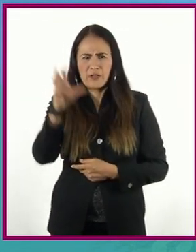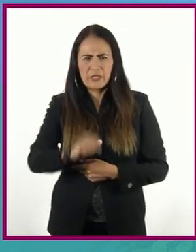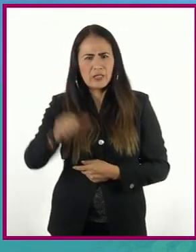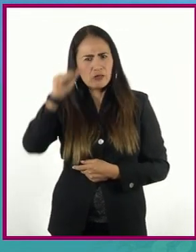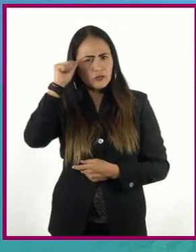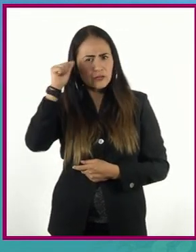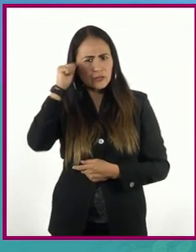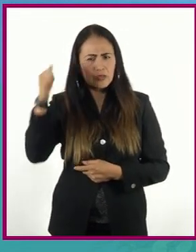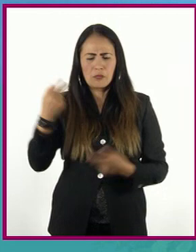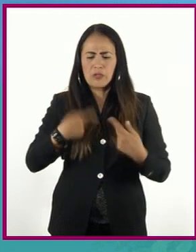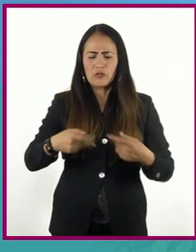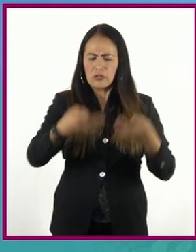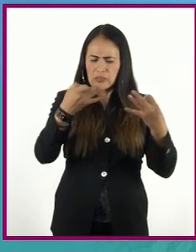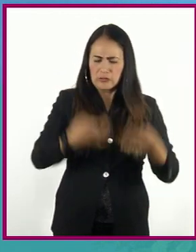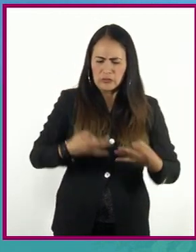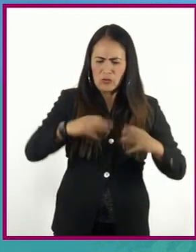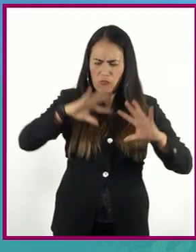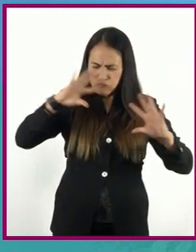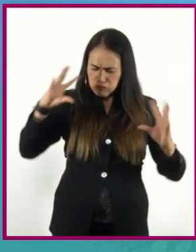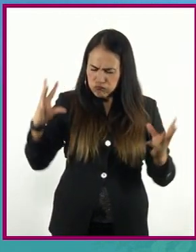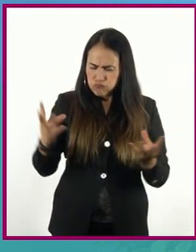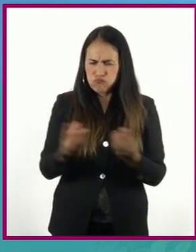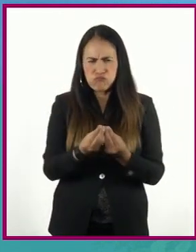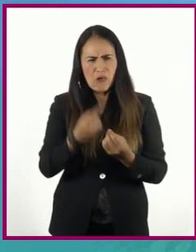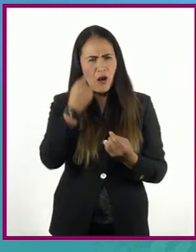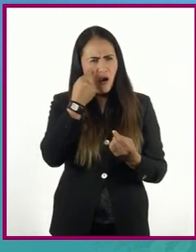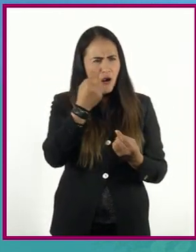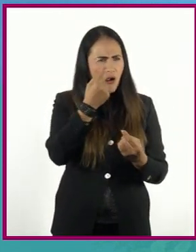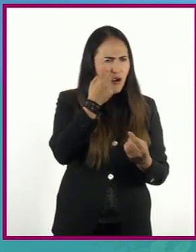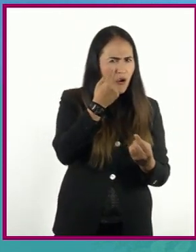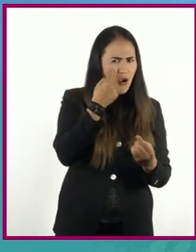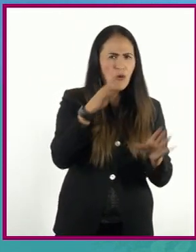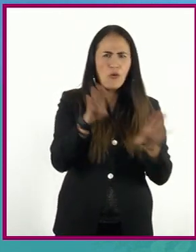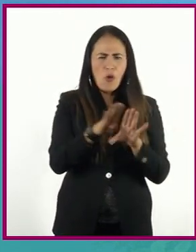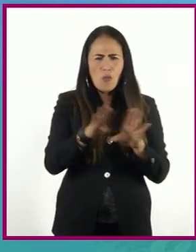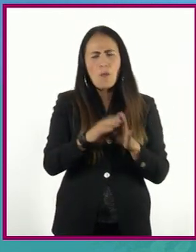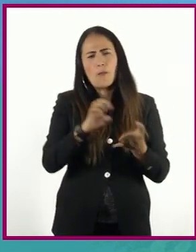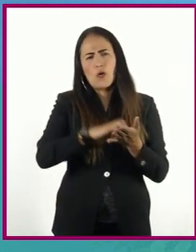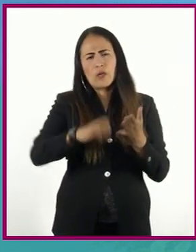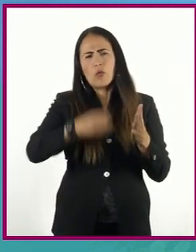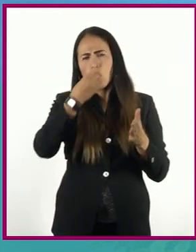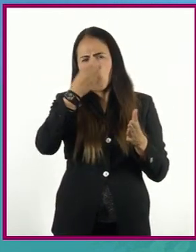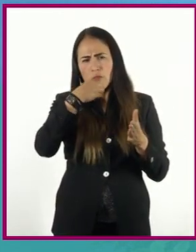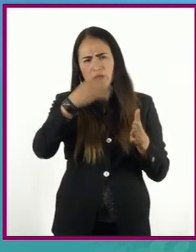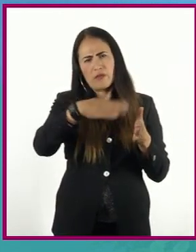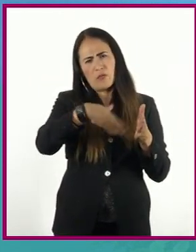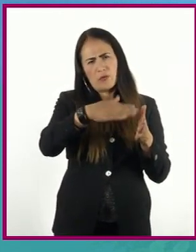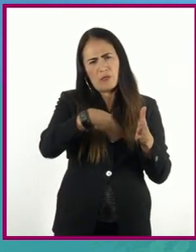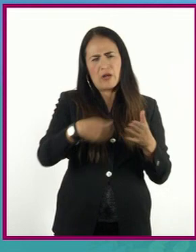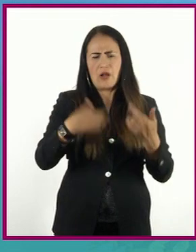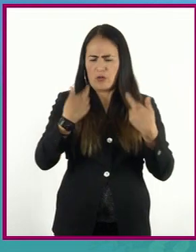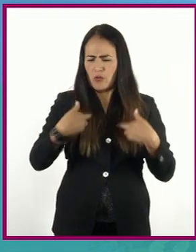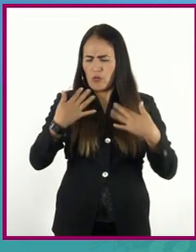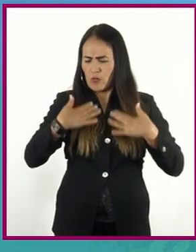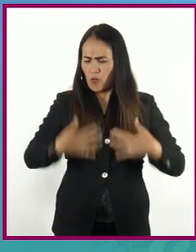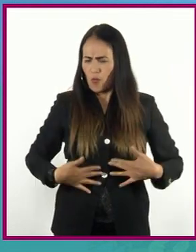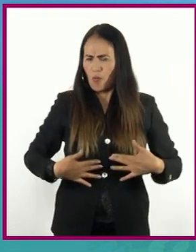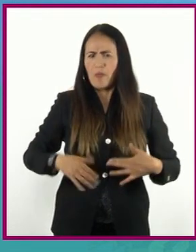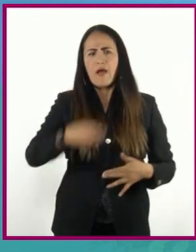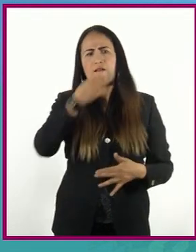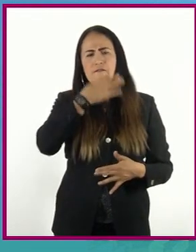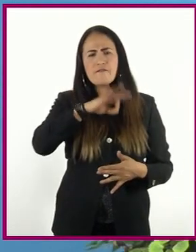pobladores originarios quedó reflejada en diferentes ámbitos, como la comida, la vestimenta, la música y las